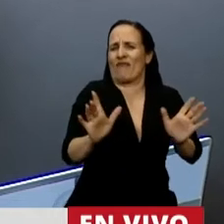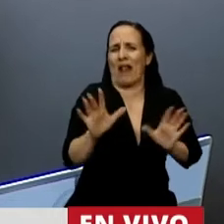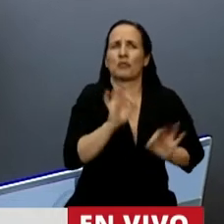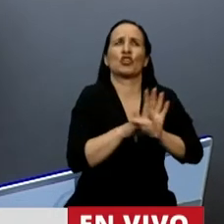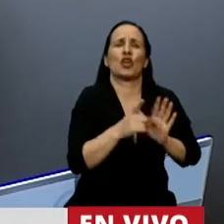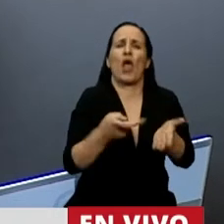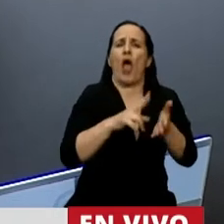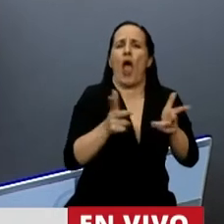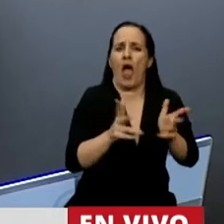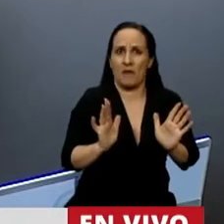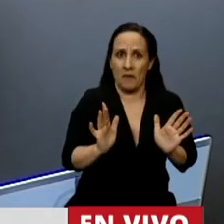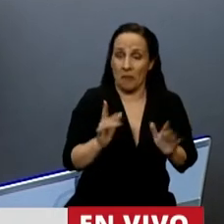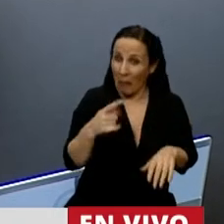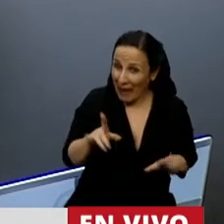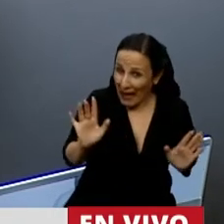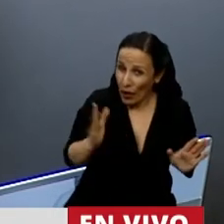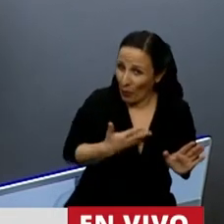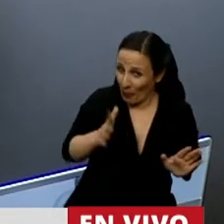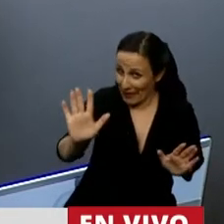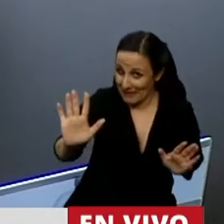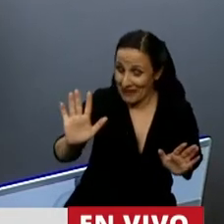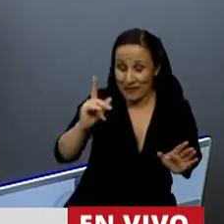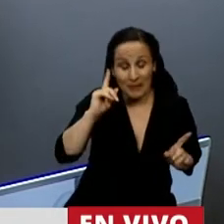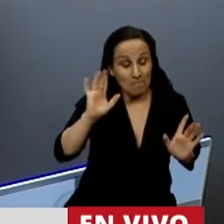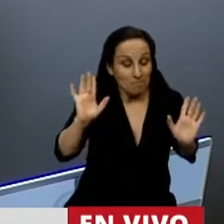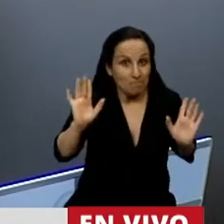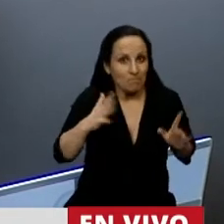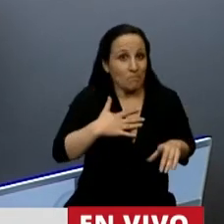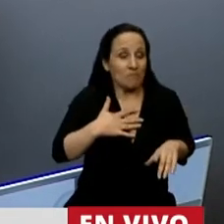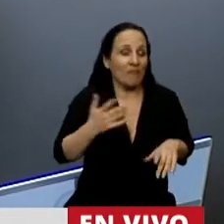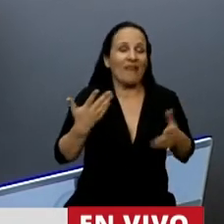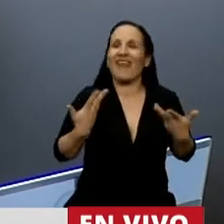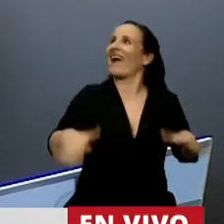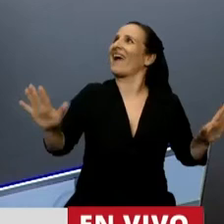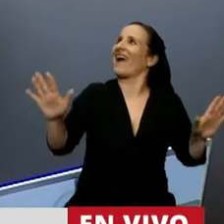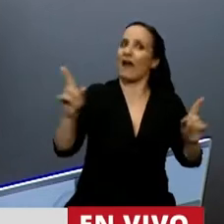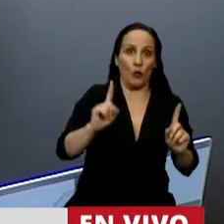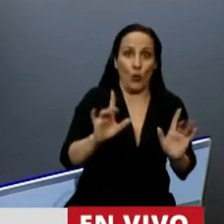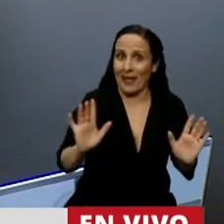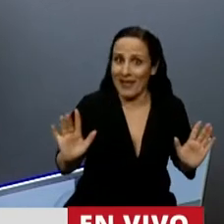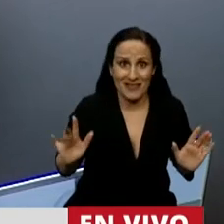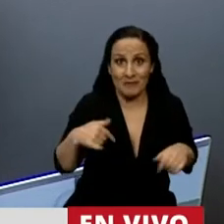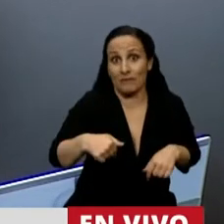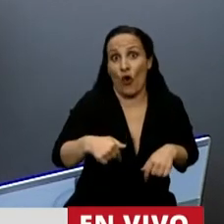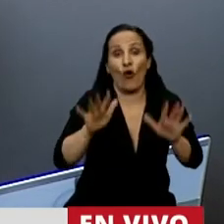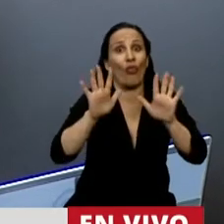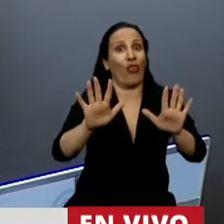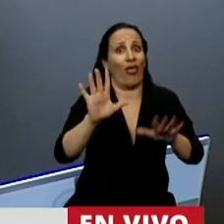ley. Pero, presidente, mire, yo le voy a decir una cosa, me parece que nada es casual. Estar hoy acá, el 10 de